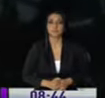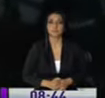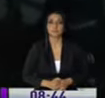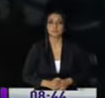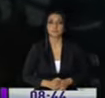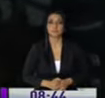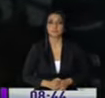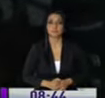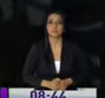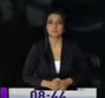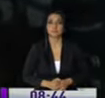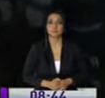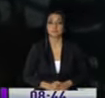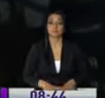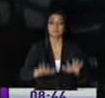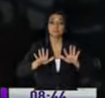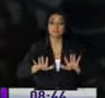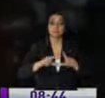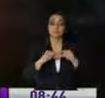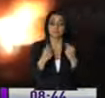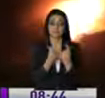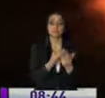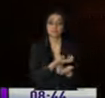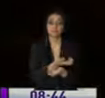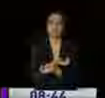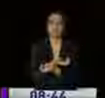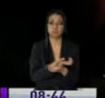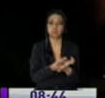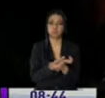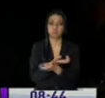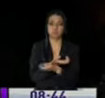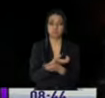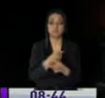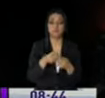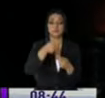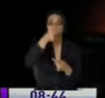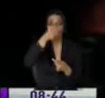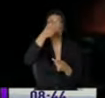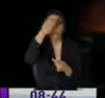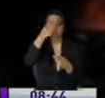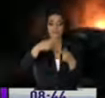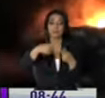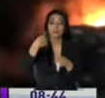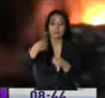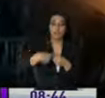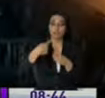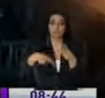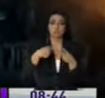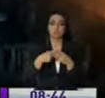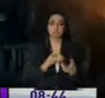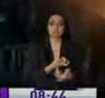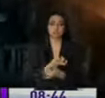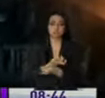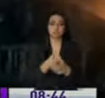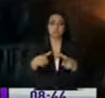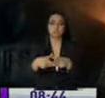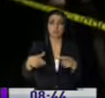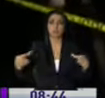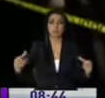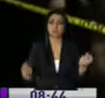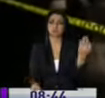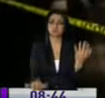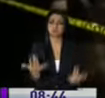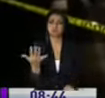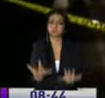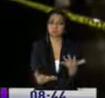De esta manera, elementos del Cuerpo de Bomberos de Mejía, Quito y Santo Domingo batallaban contra el fuego que consumió un tráiler tipo tanquero que